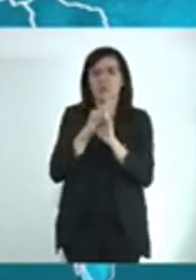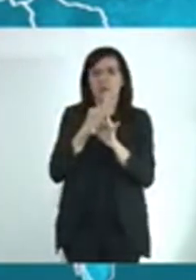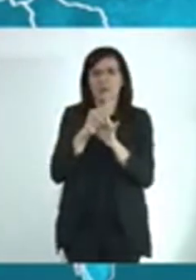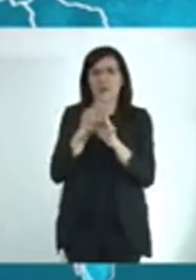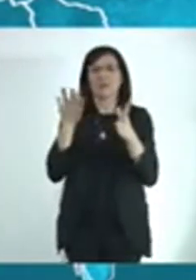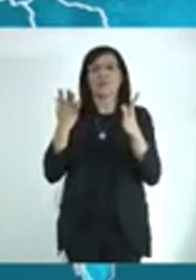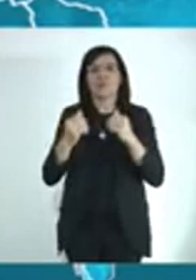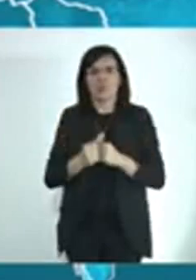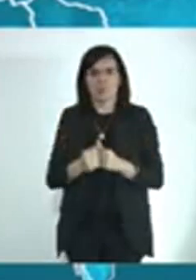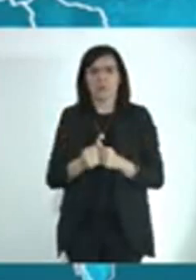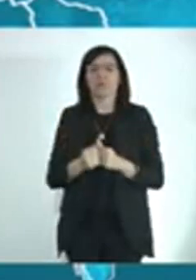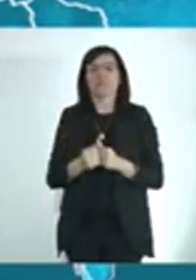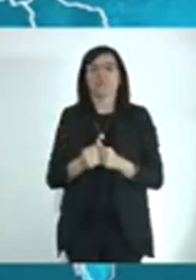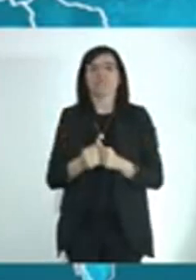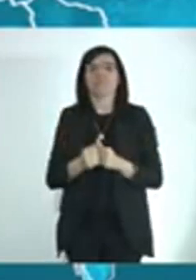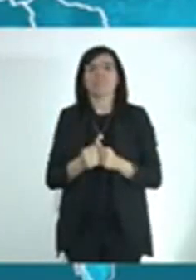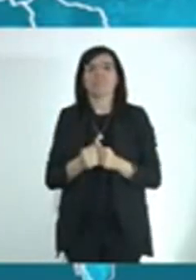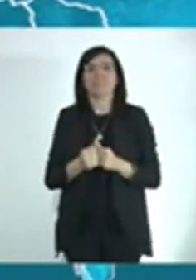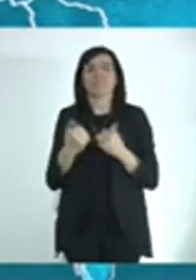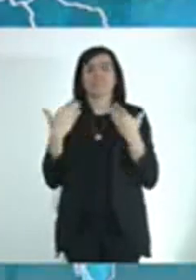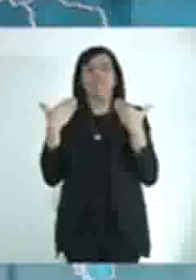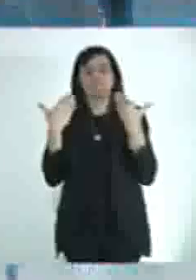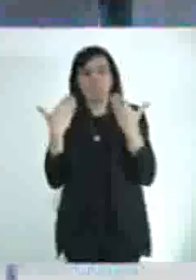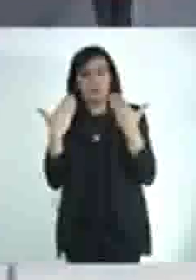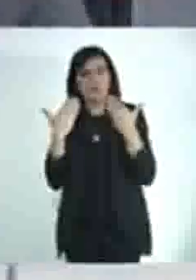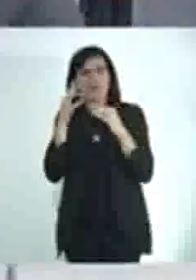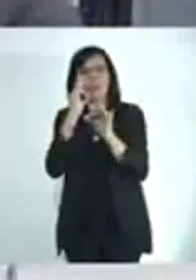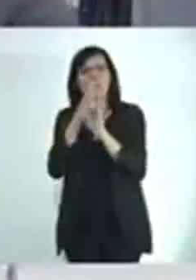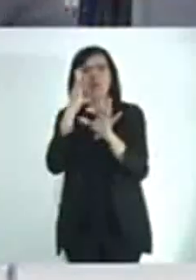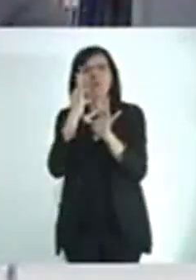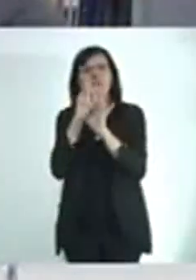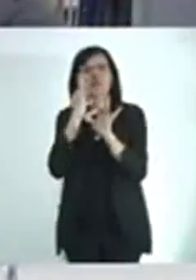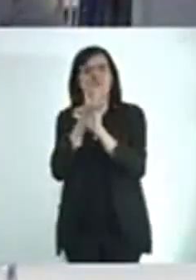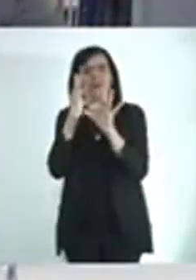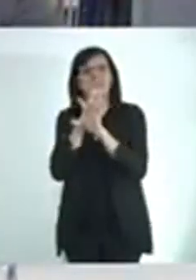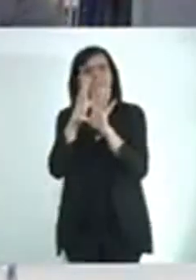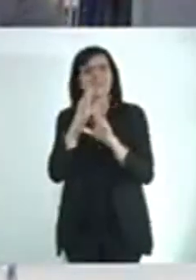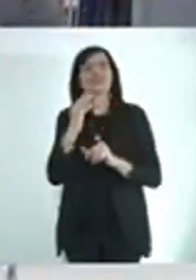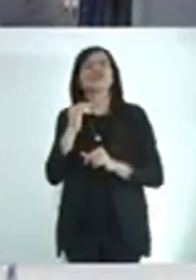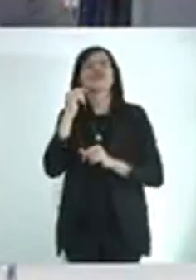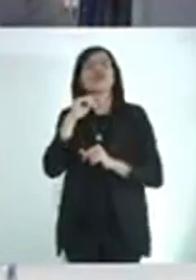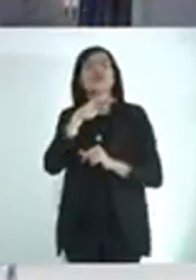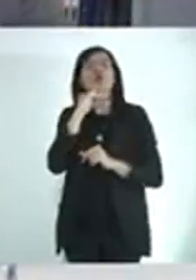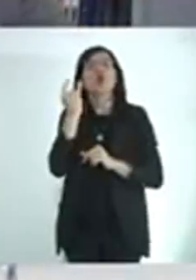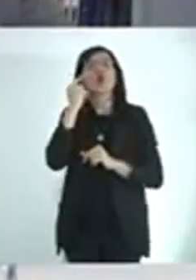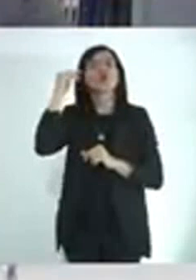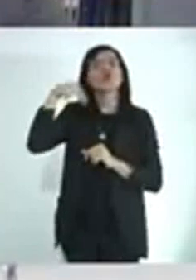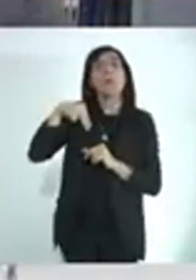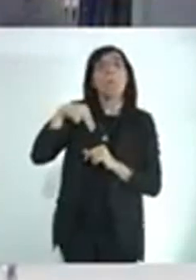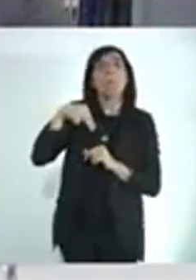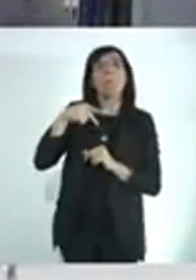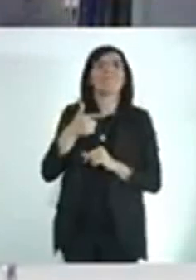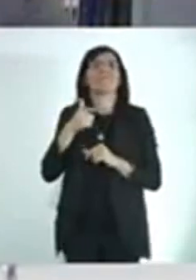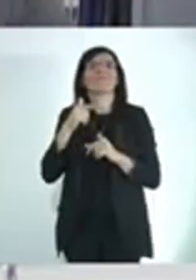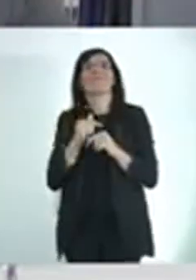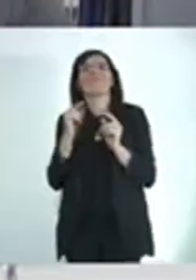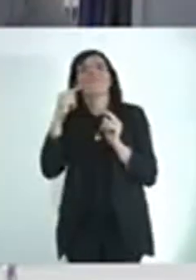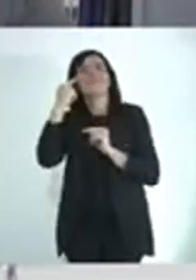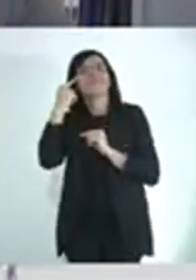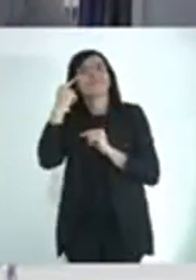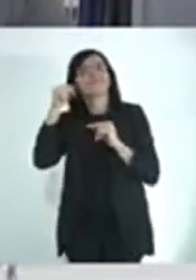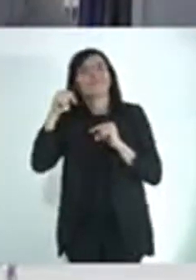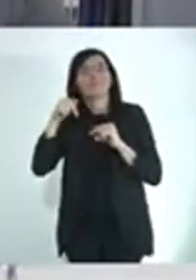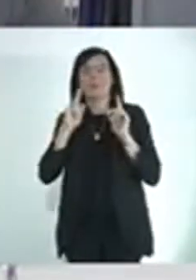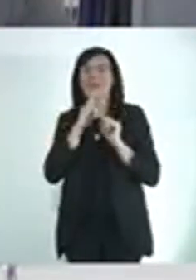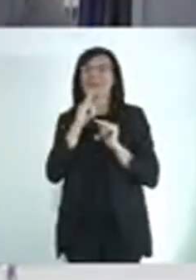Uganda y Malawi. De esta manera le damos la bienvenida a Jun Yomitsu desde Japón para Tucumán y para todo el mundo en el